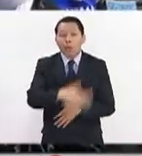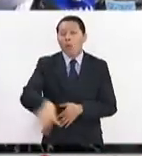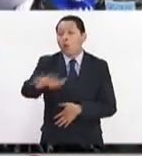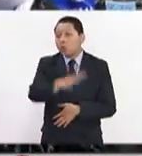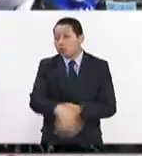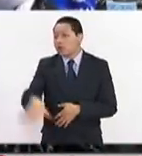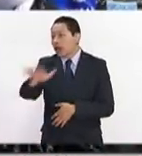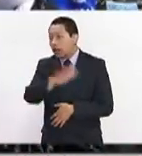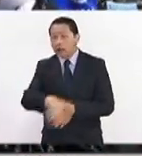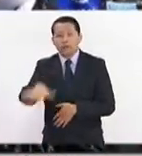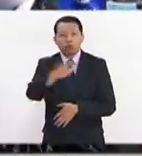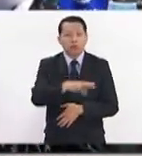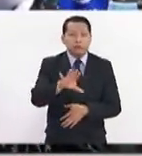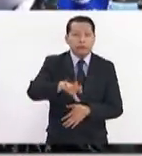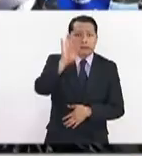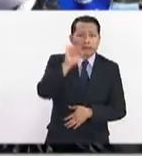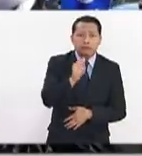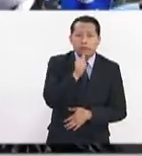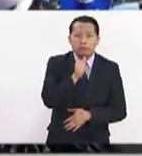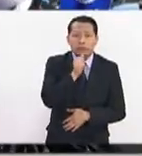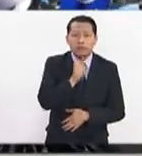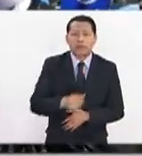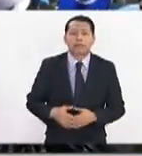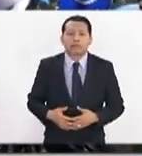búsqueda de este artefacto.